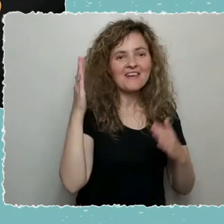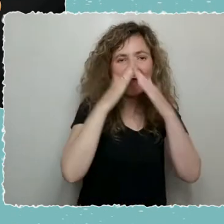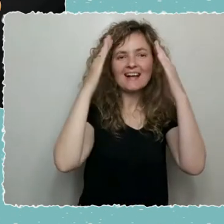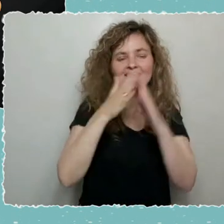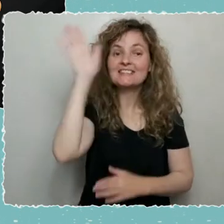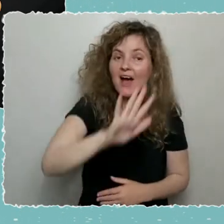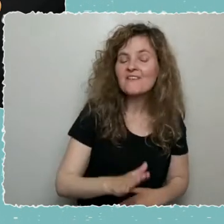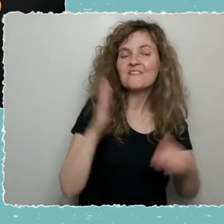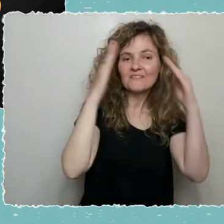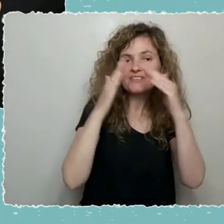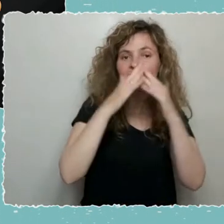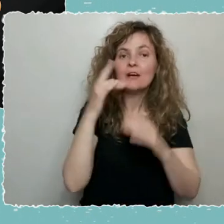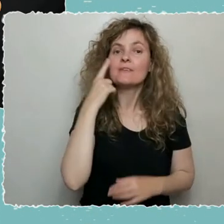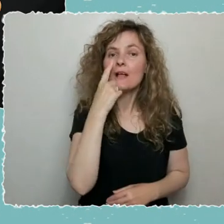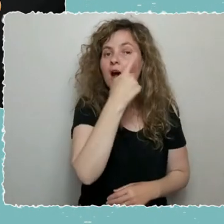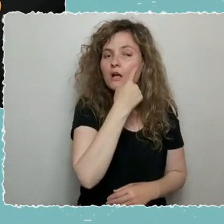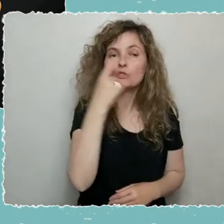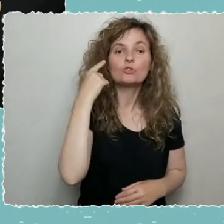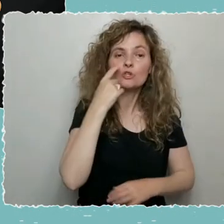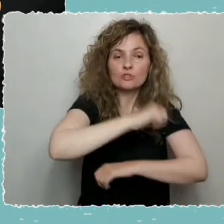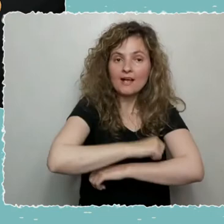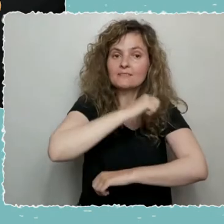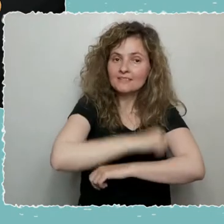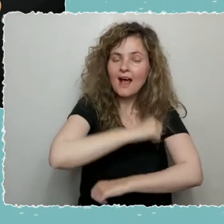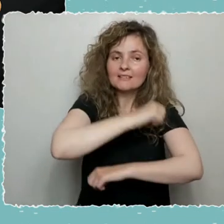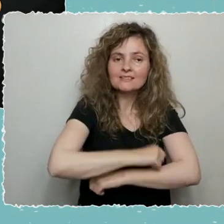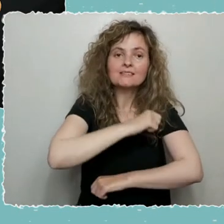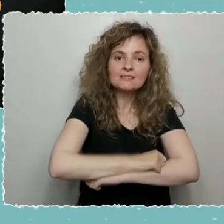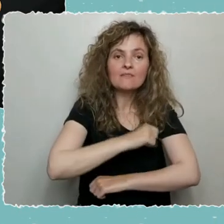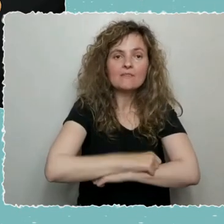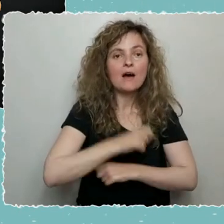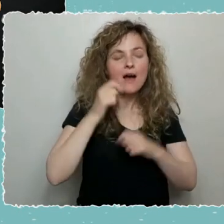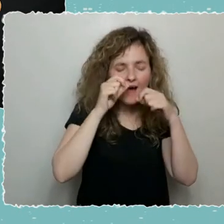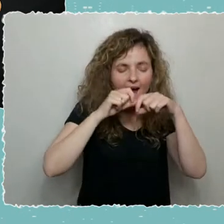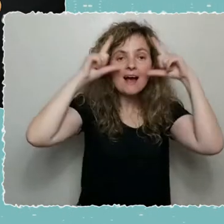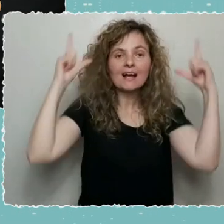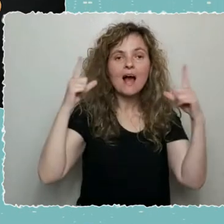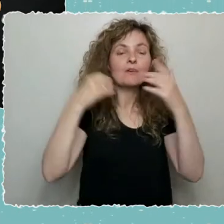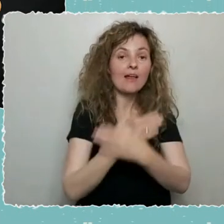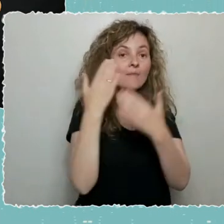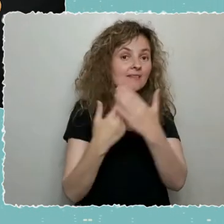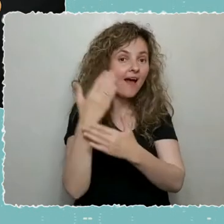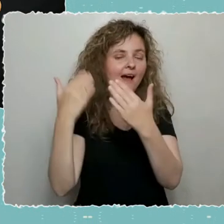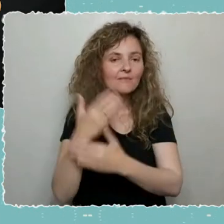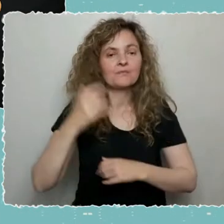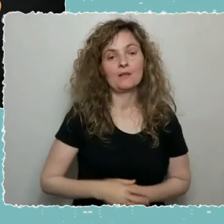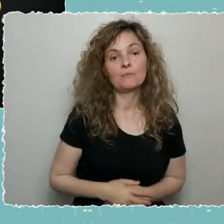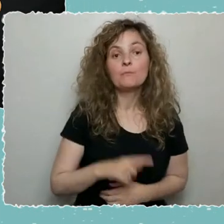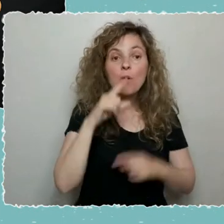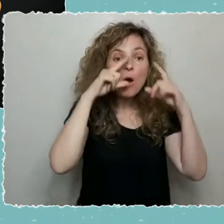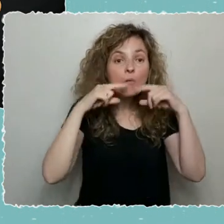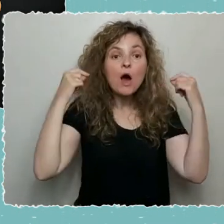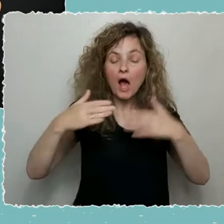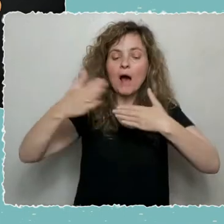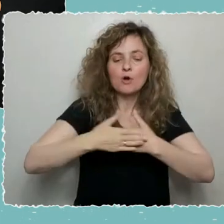casiña, parece unha casiña. Os ollos son as ventás, os ollos son as ventás, que abro cada mañá, que abro cada mañá.